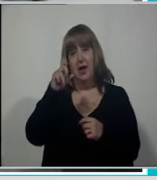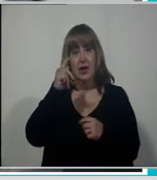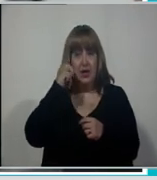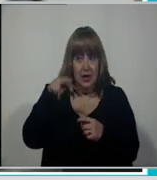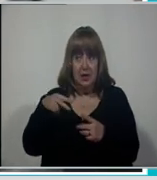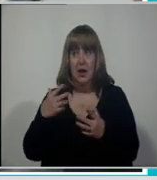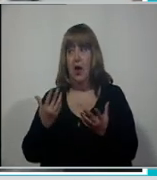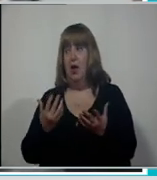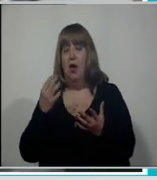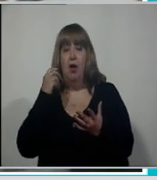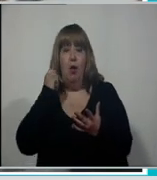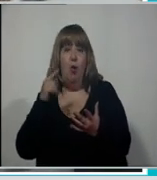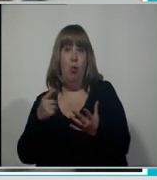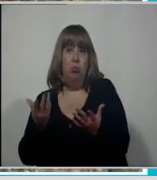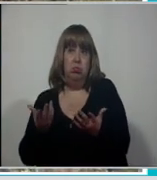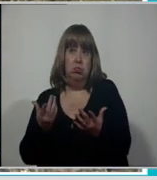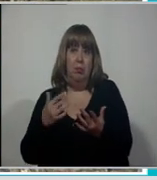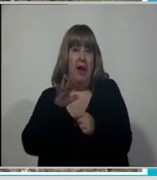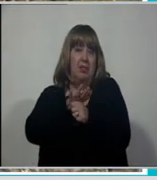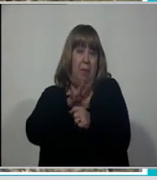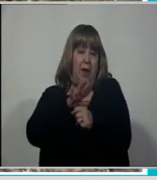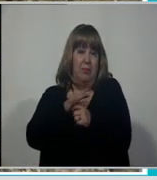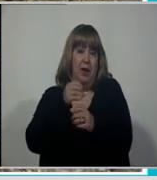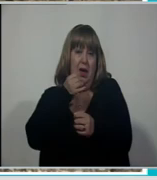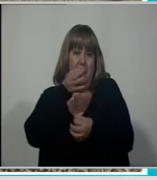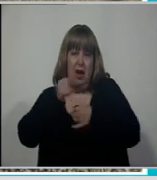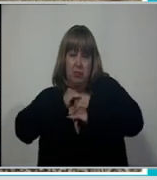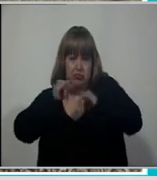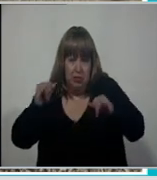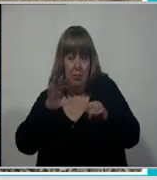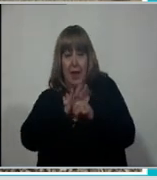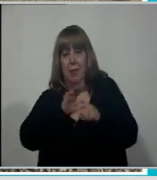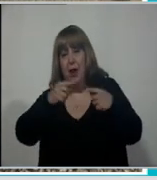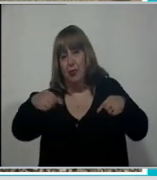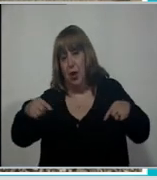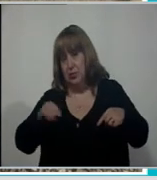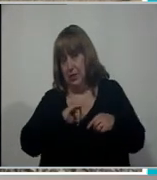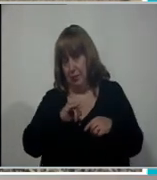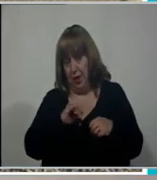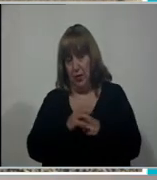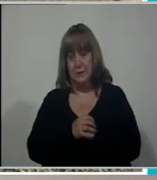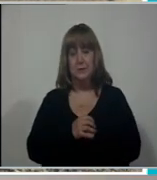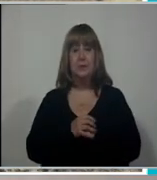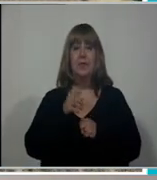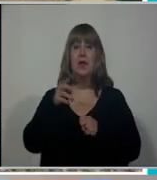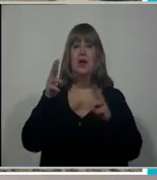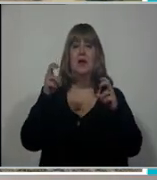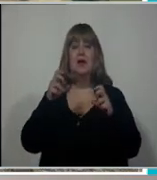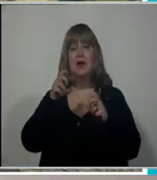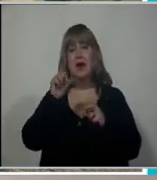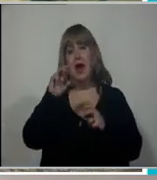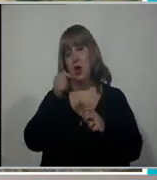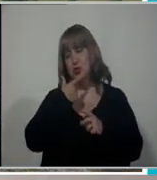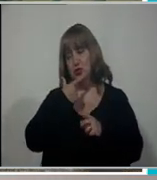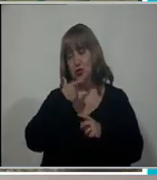el pato de la bodega perfecto abogado muchas gracias de nada hasta luego bueno la palabra del abogado carlos moyano abogado